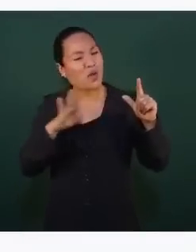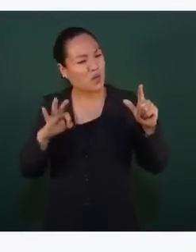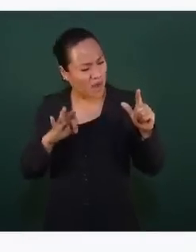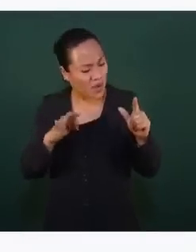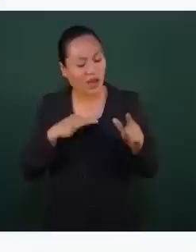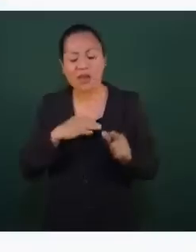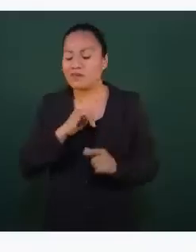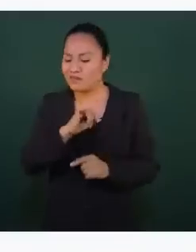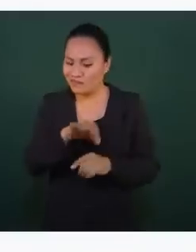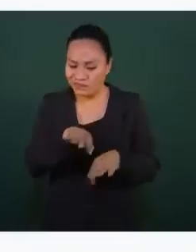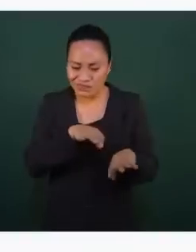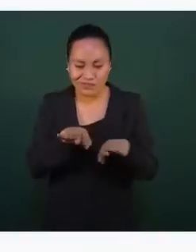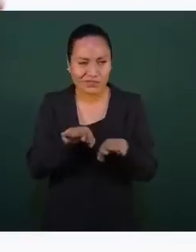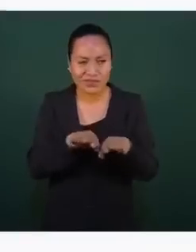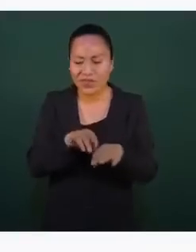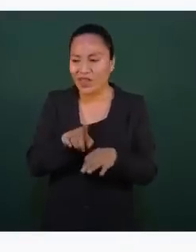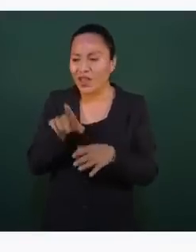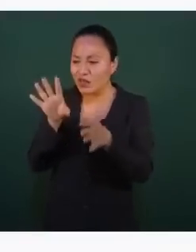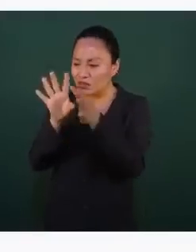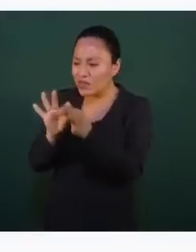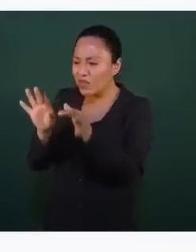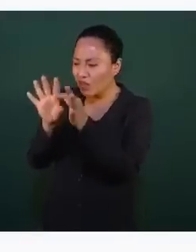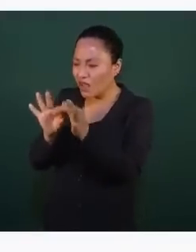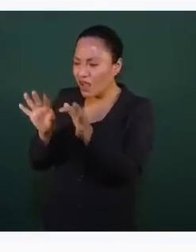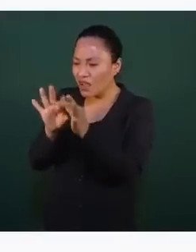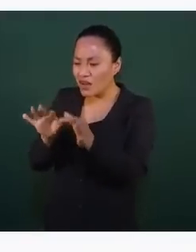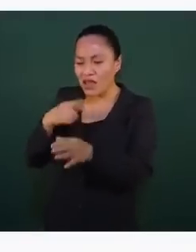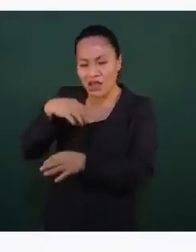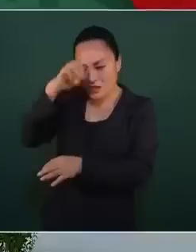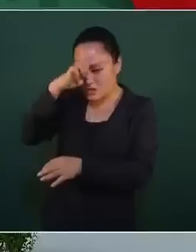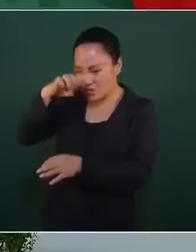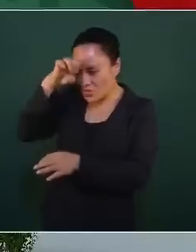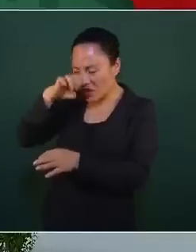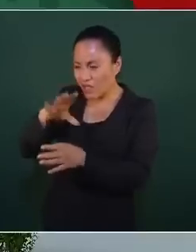asesoría, experiencia y trabajo.